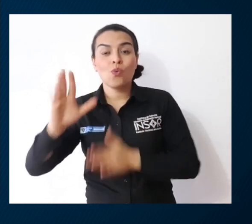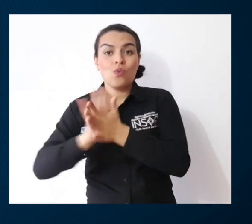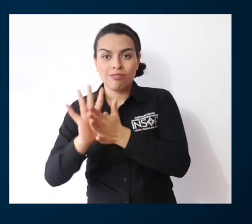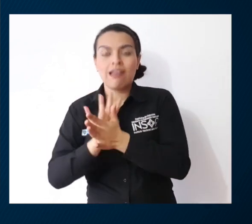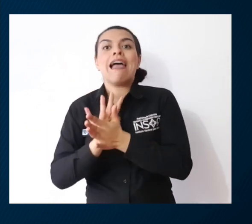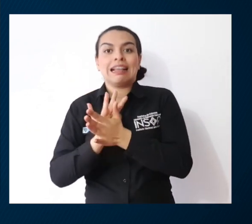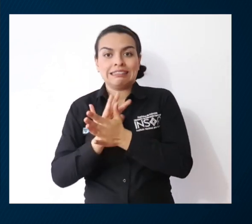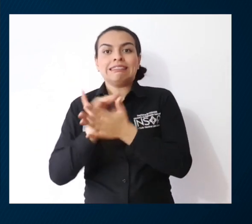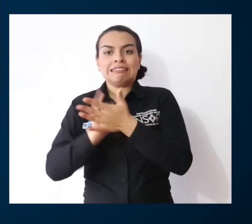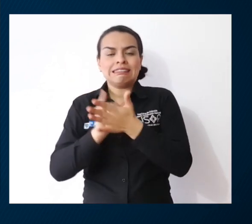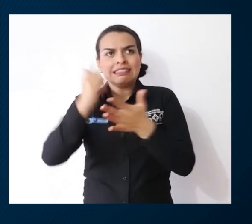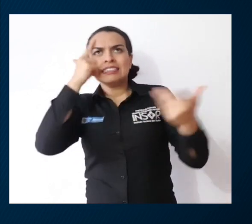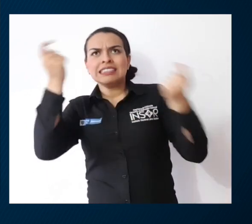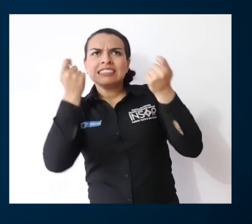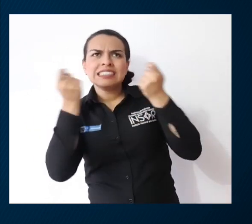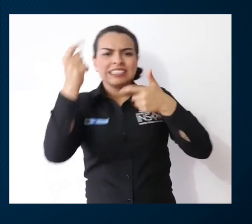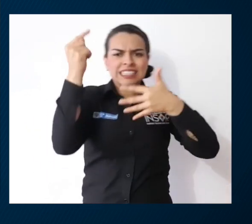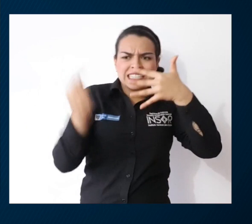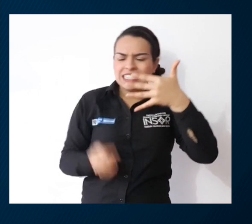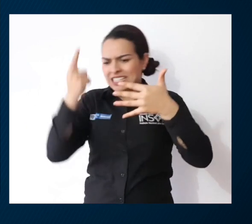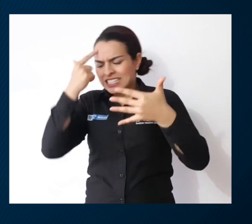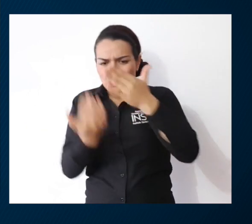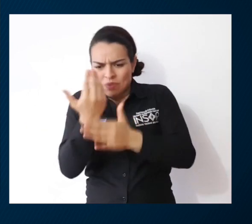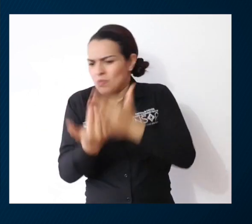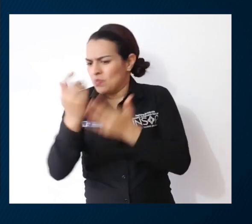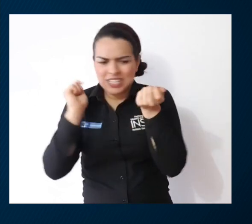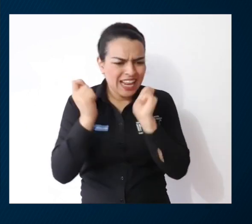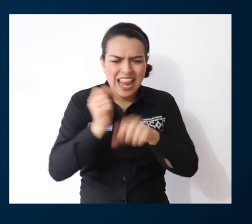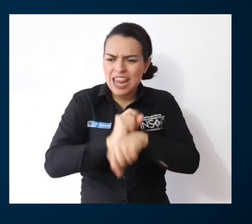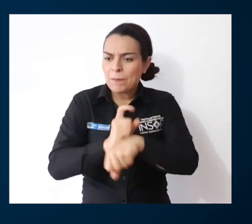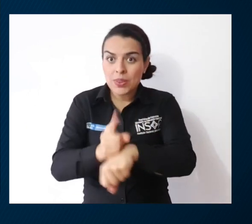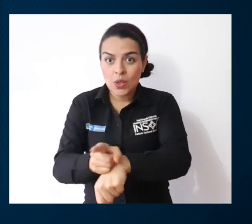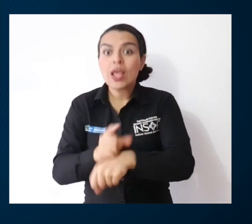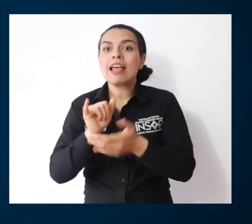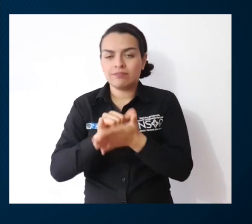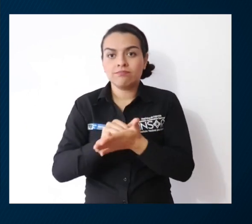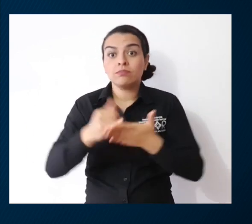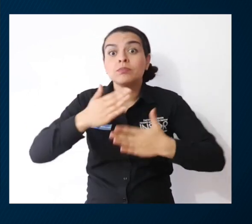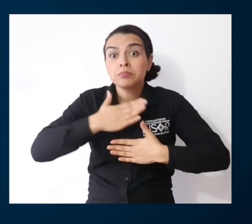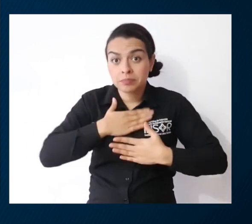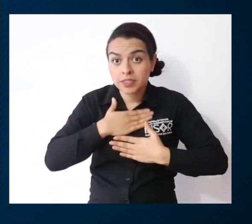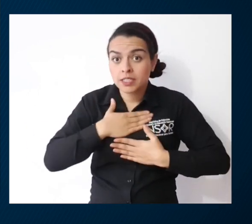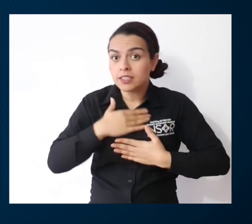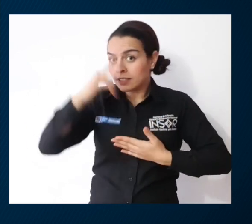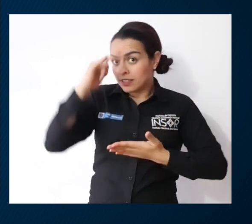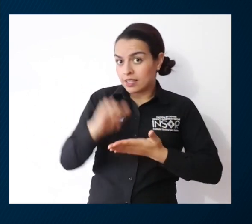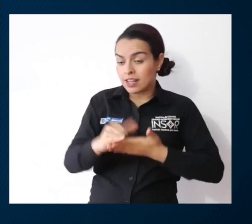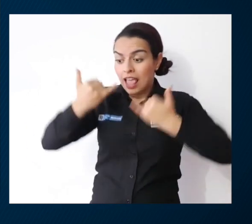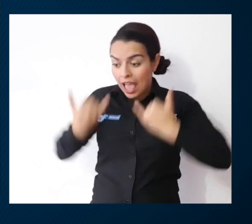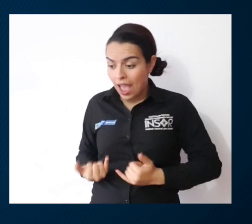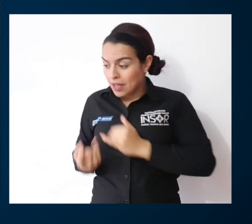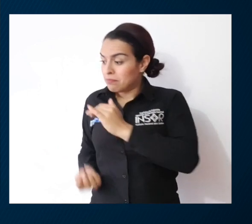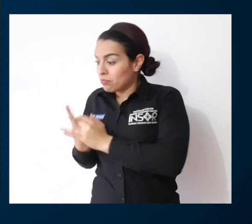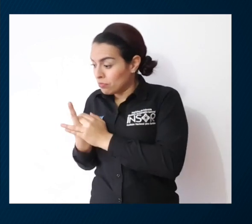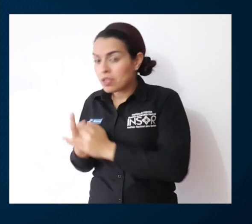manera rápida en distintos mecanismos. Entonces, nosotros y yo personalmente considero que mezclar la crisis con todos